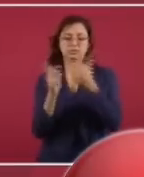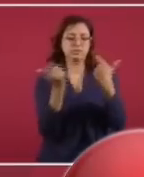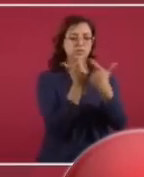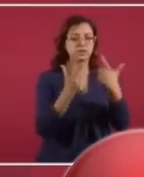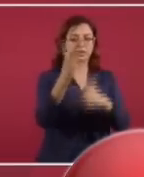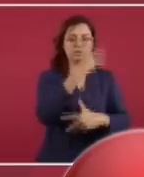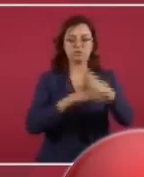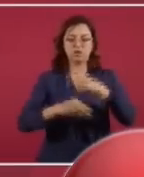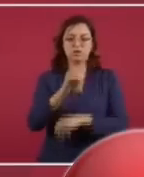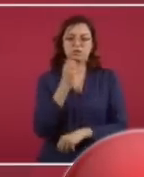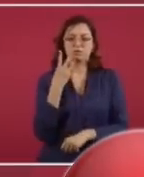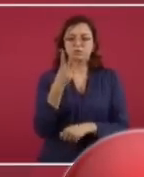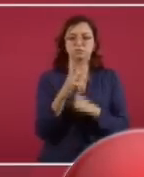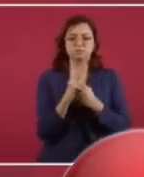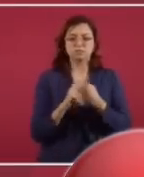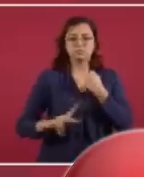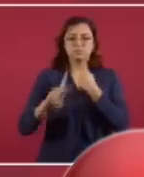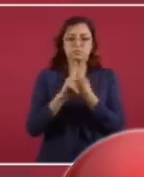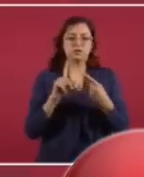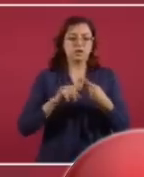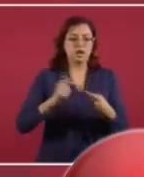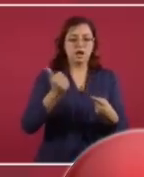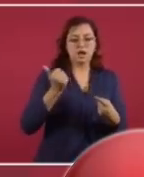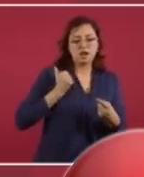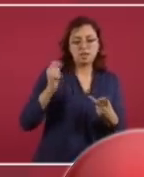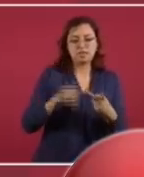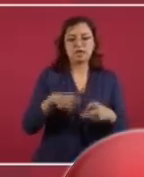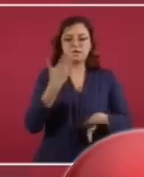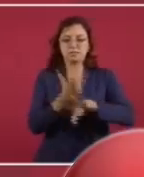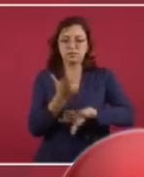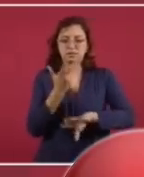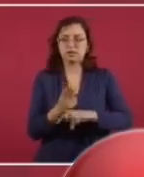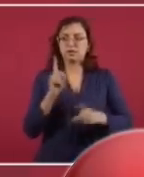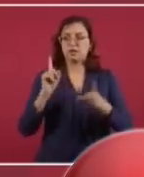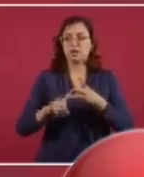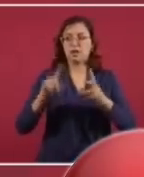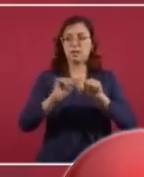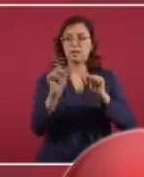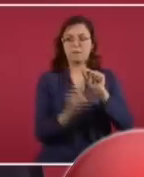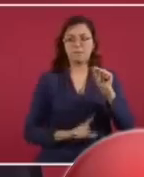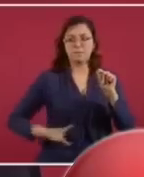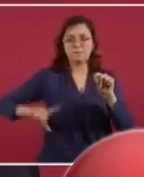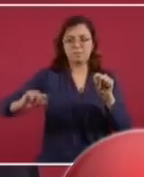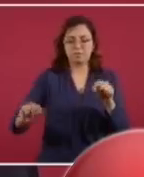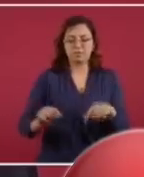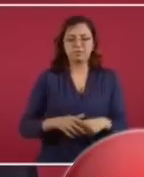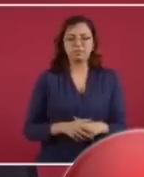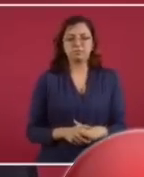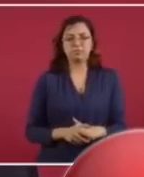de los tres países, ayuda a Canadá, ayuda a Estados Unidos y ayuda a México.